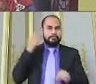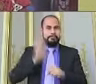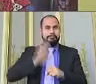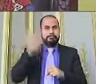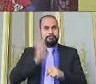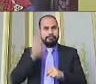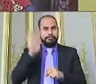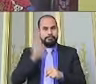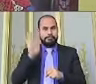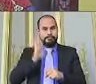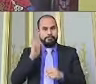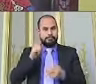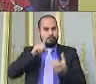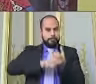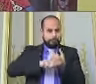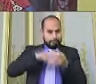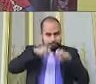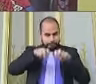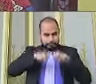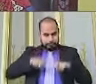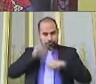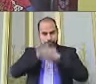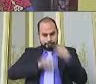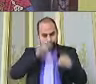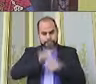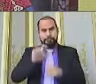llevan pues animales o